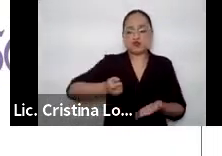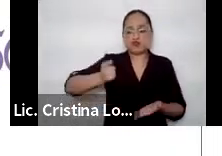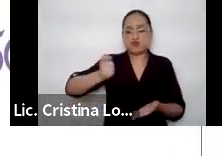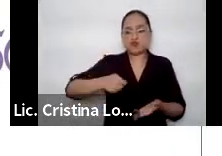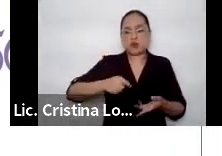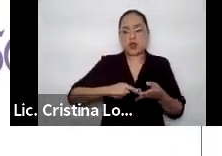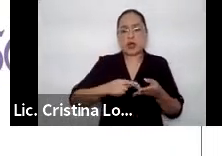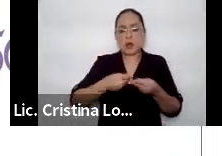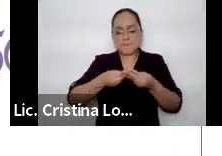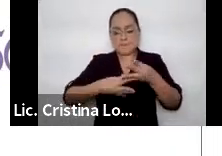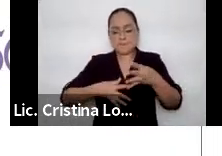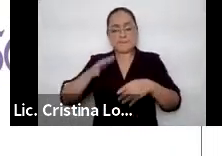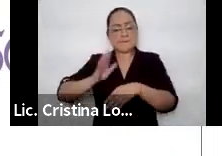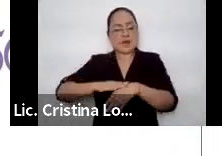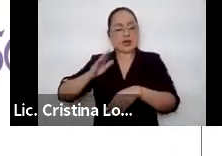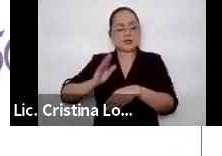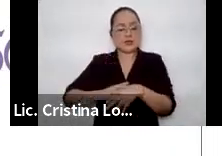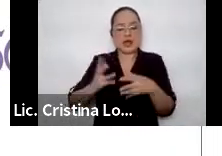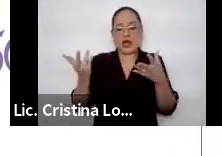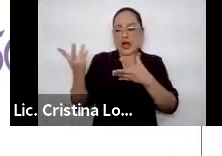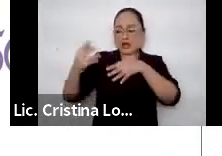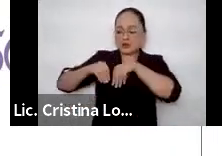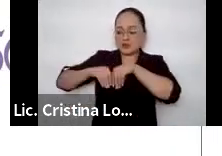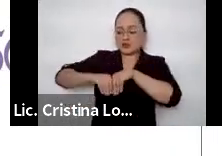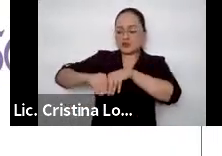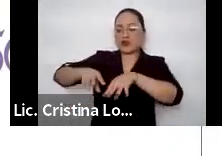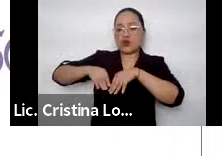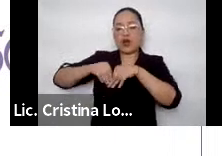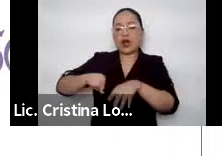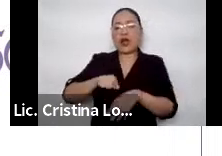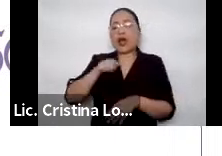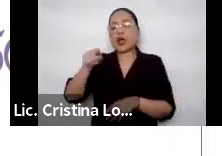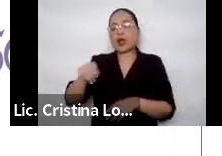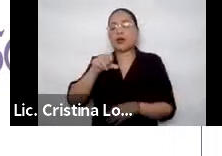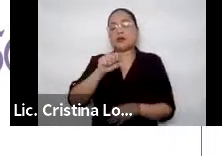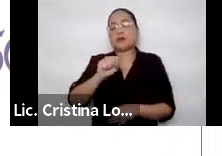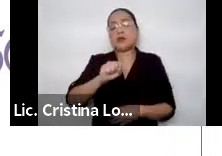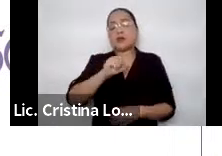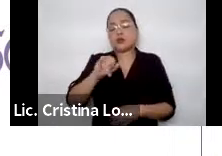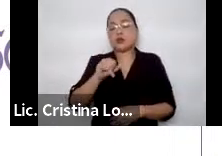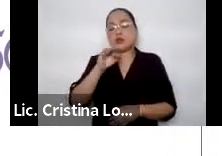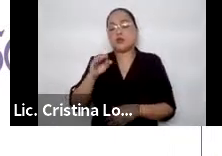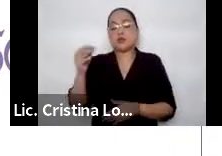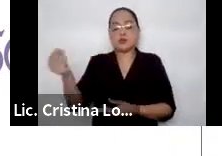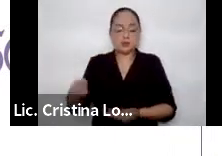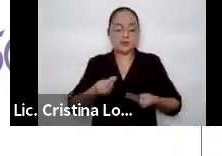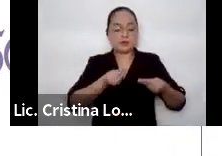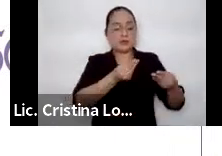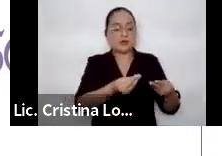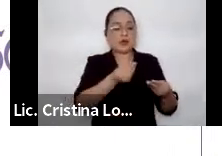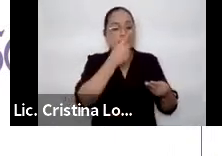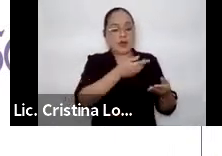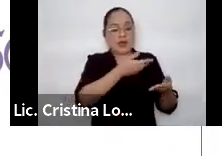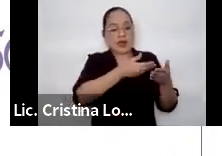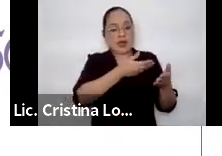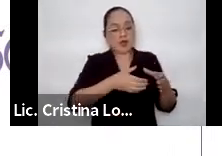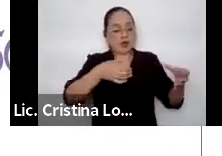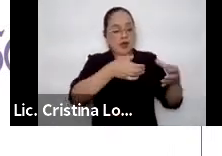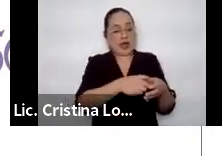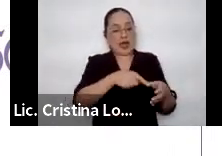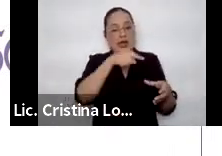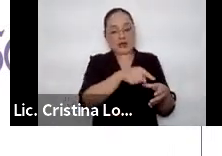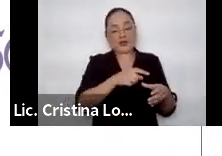demás documentos que se publicaban en el semanario se reservaron para este último.